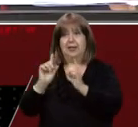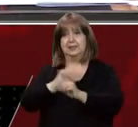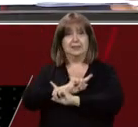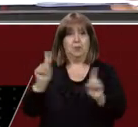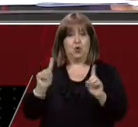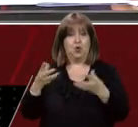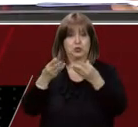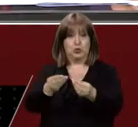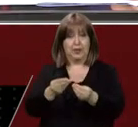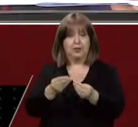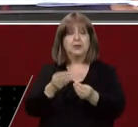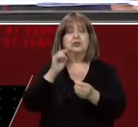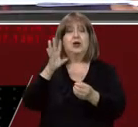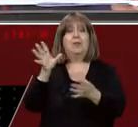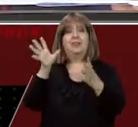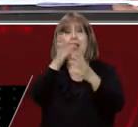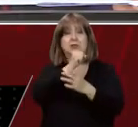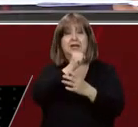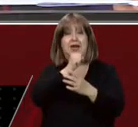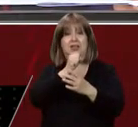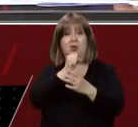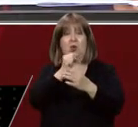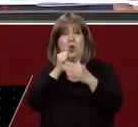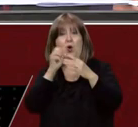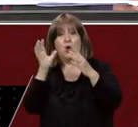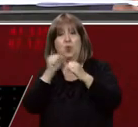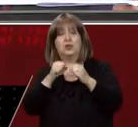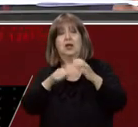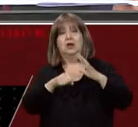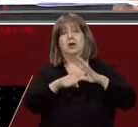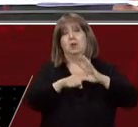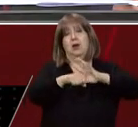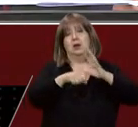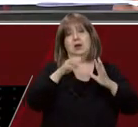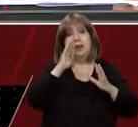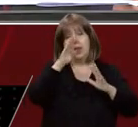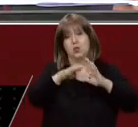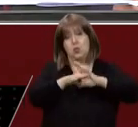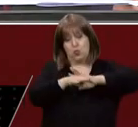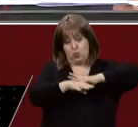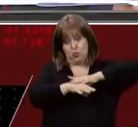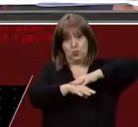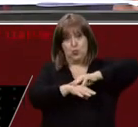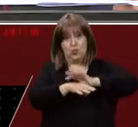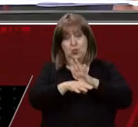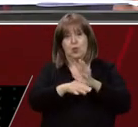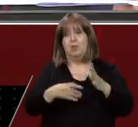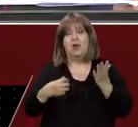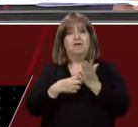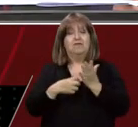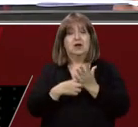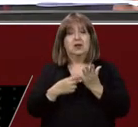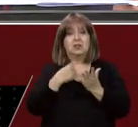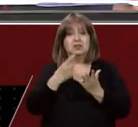informativa, se llama, pero imputación, hablemos lisa y llanamente, o sea, pintar los dedos a los curas por encubrir ante la obligación del fiscal